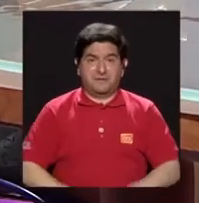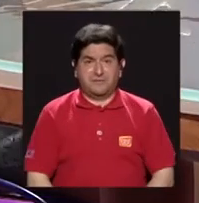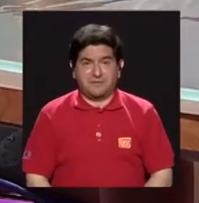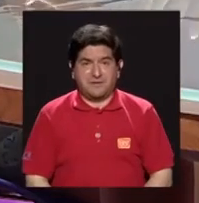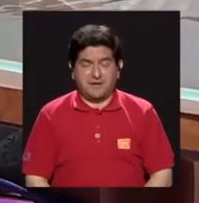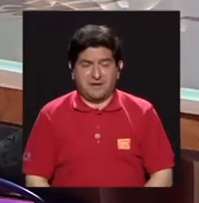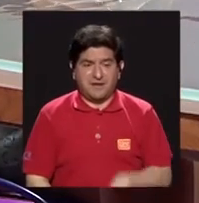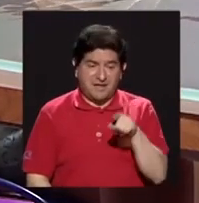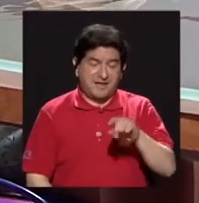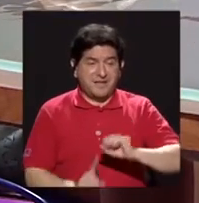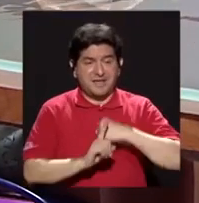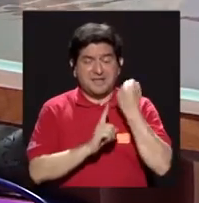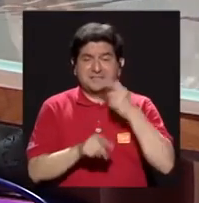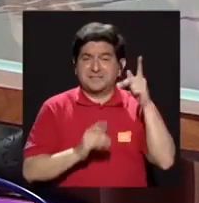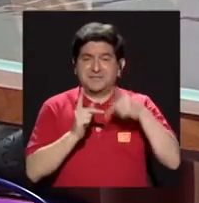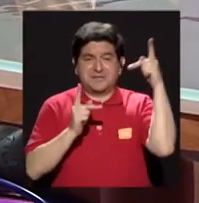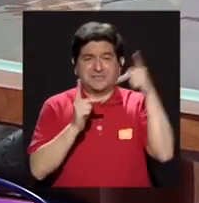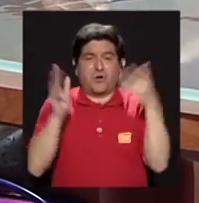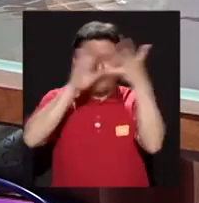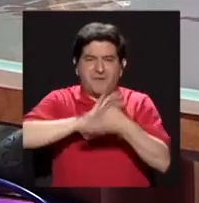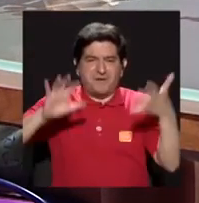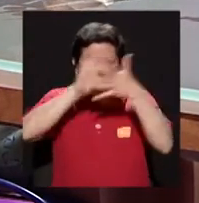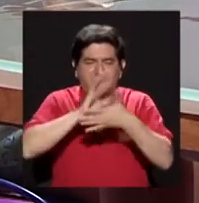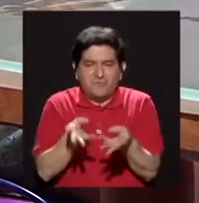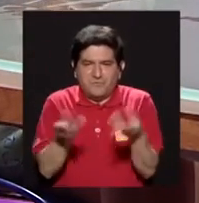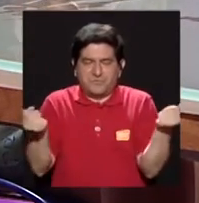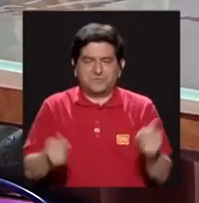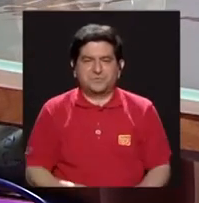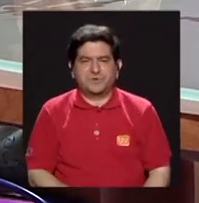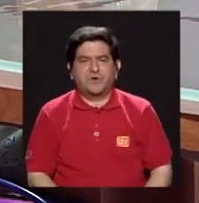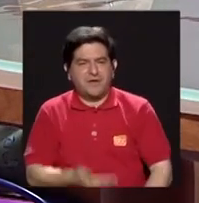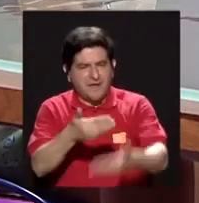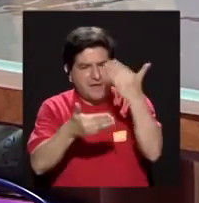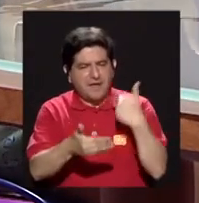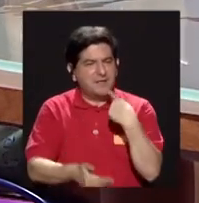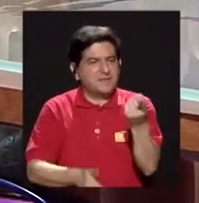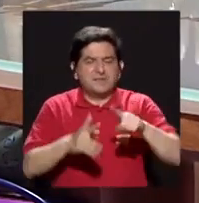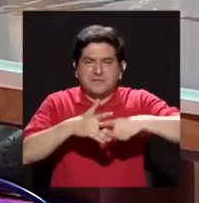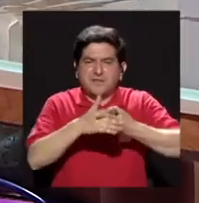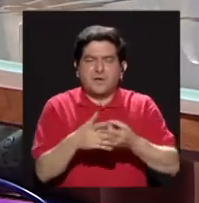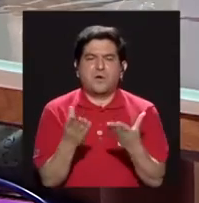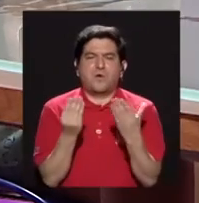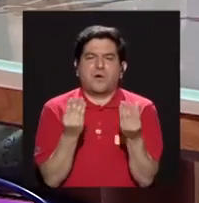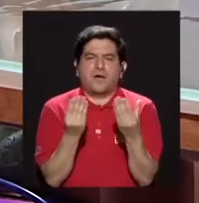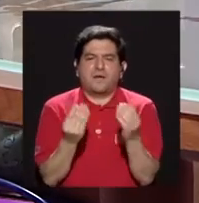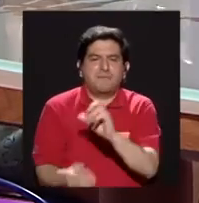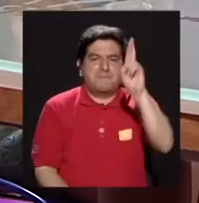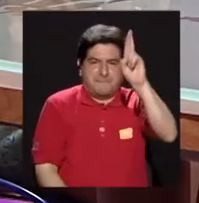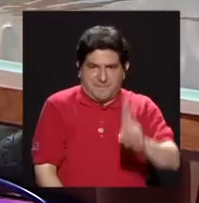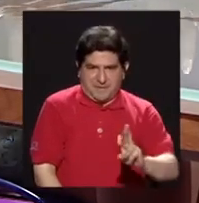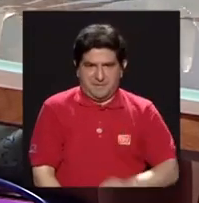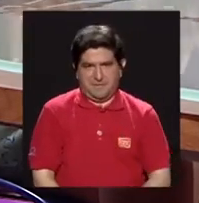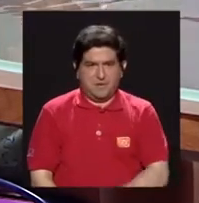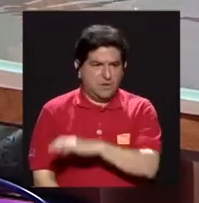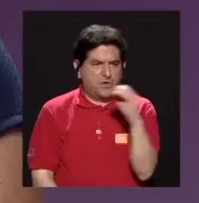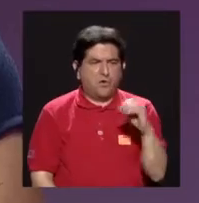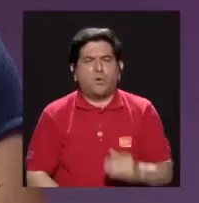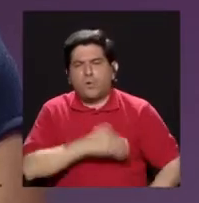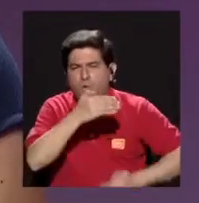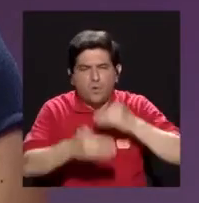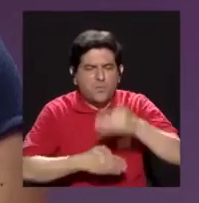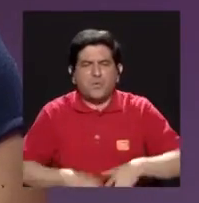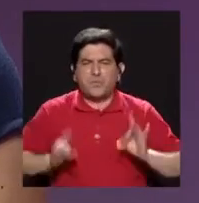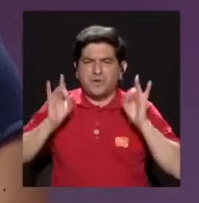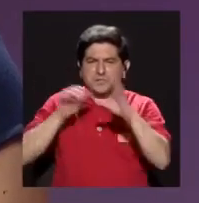la receta perfecta para el caos. Y algo que vos decías ahora al inicio, yo creo que el miedo de Costa Rica o estas tendencias